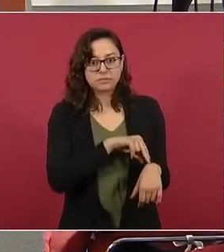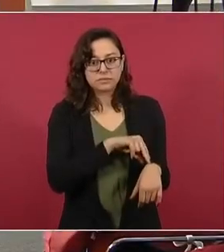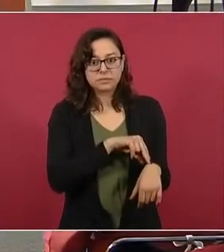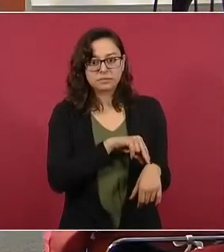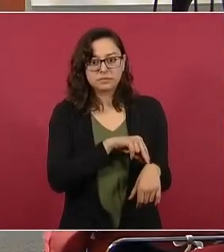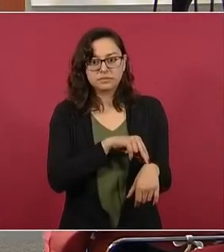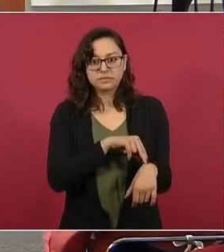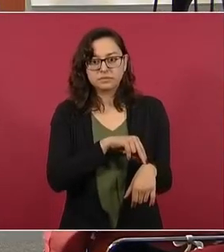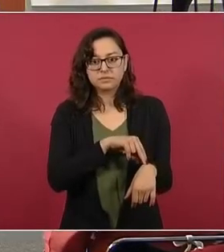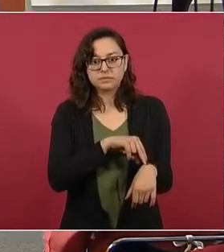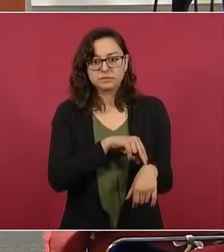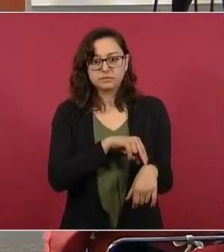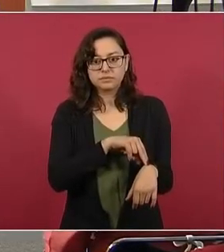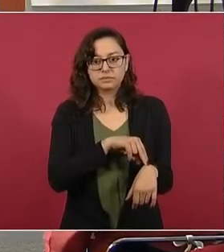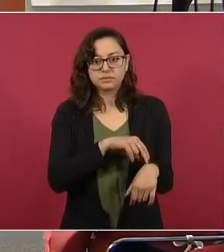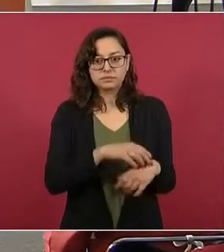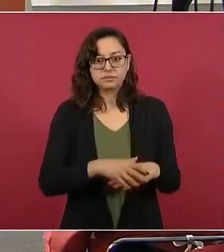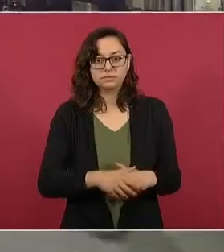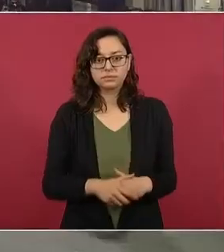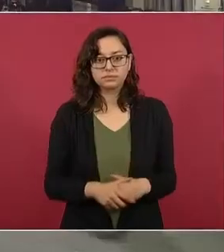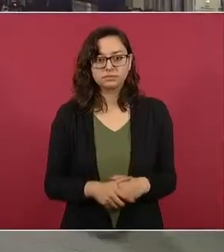Perdón.